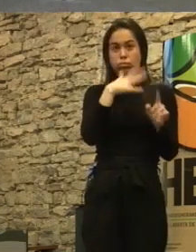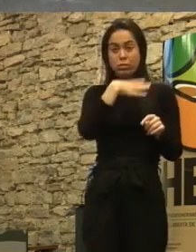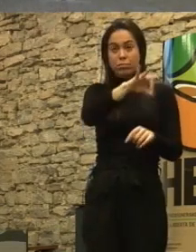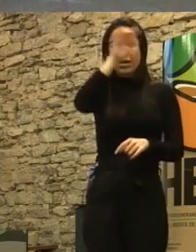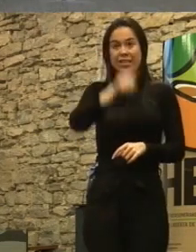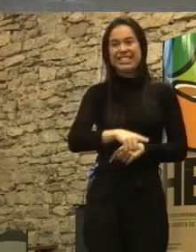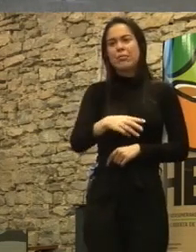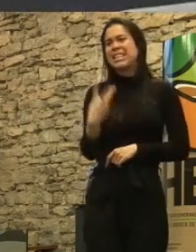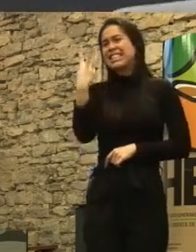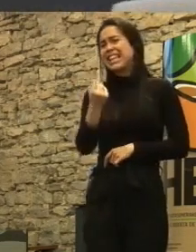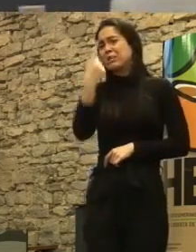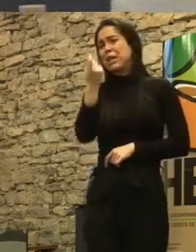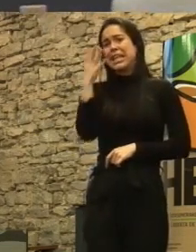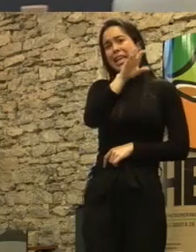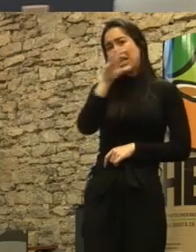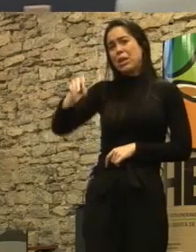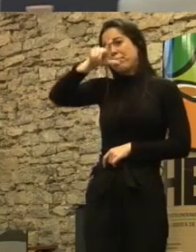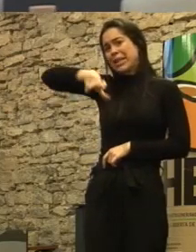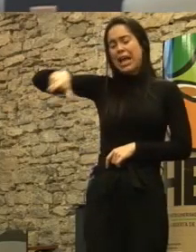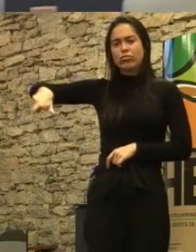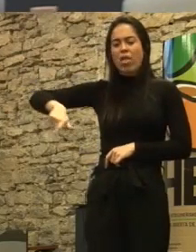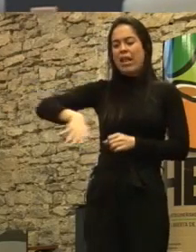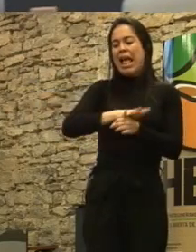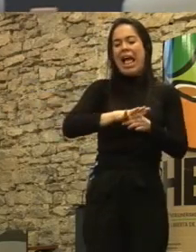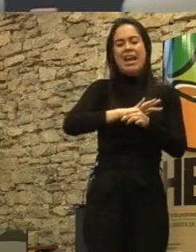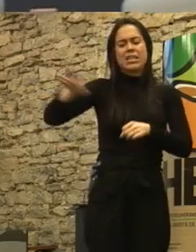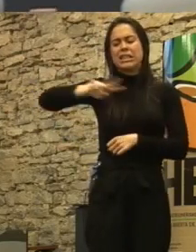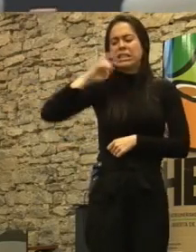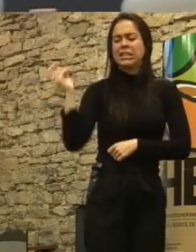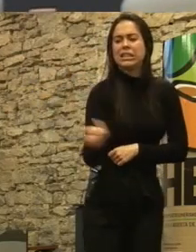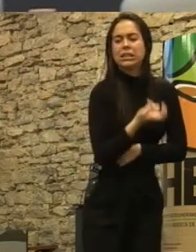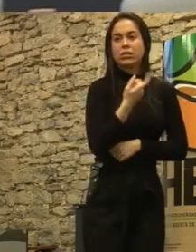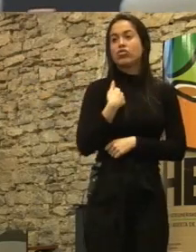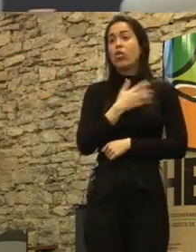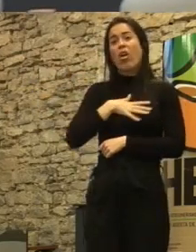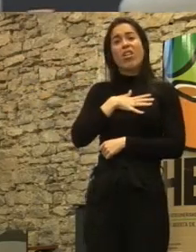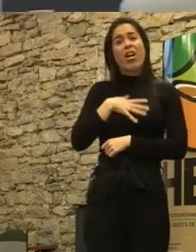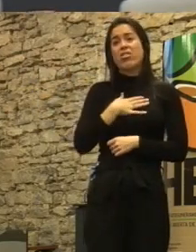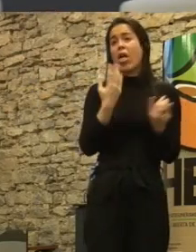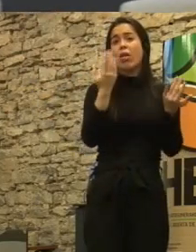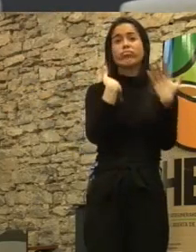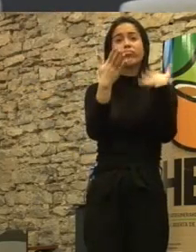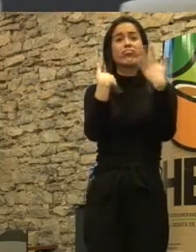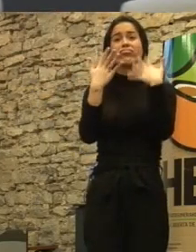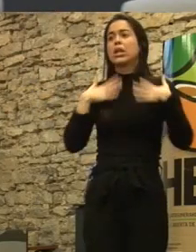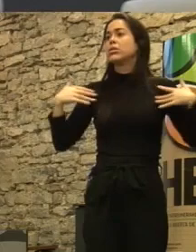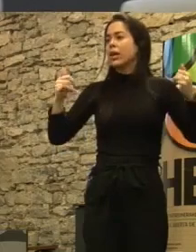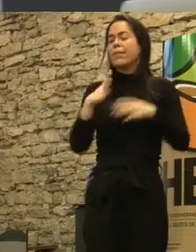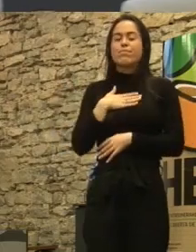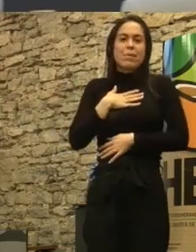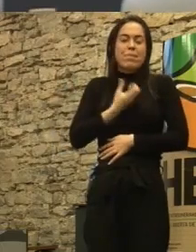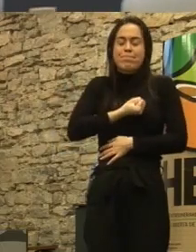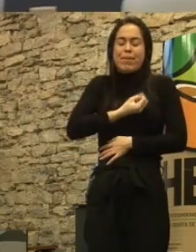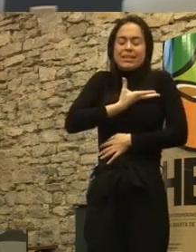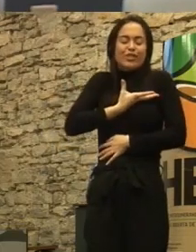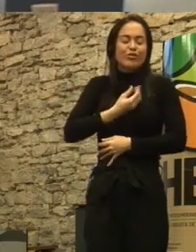hay otros 3.500 que están trabajando en todas las áreas de los que yo estaré encantada de hablar con quien quiera, porque esto es una pasión para mí,